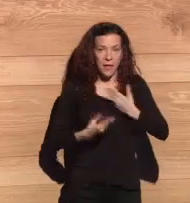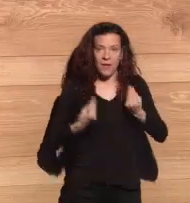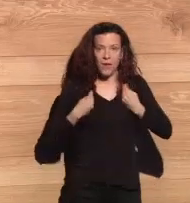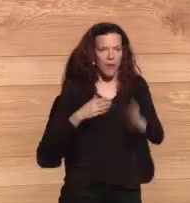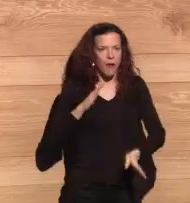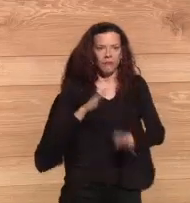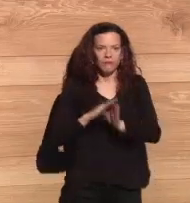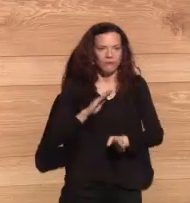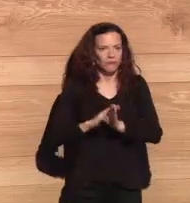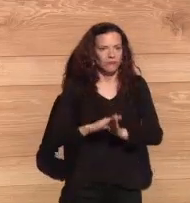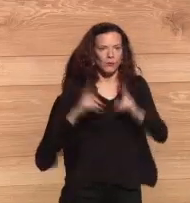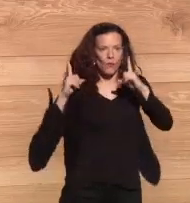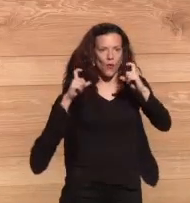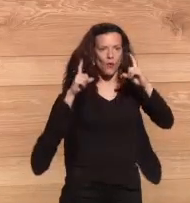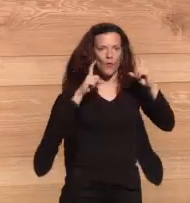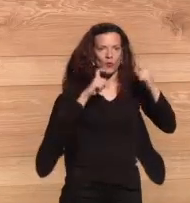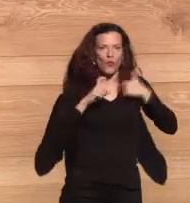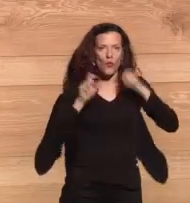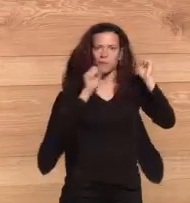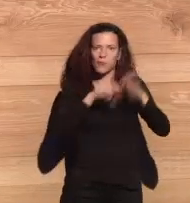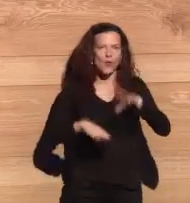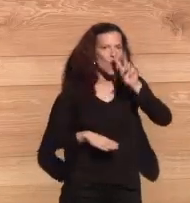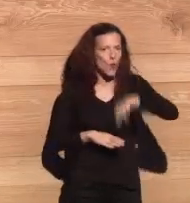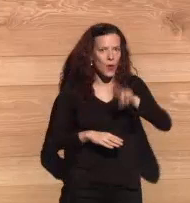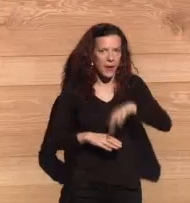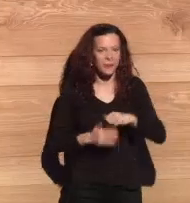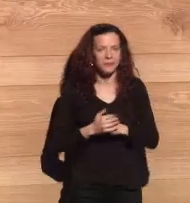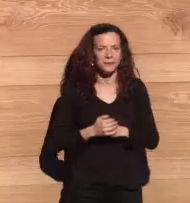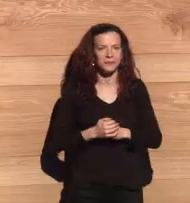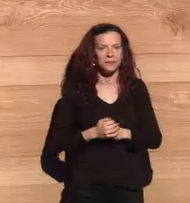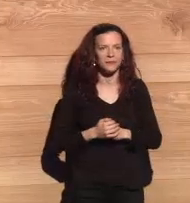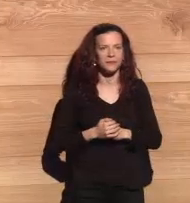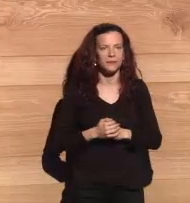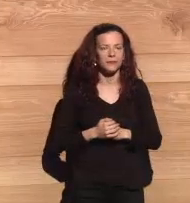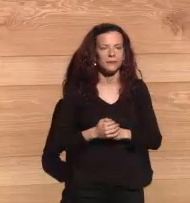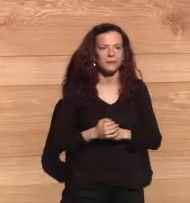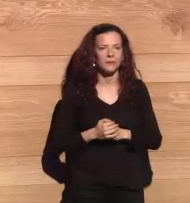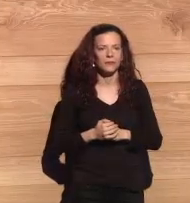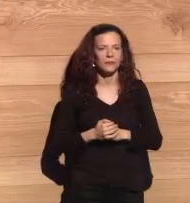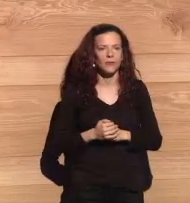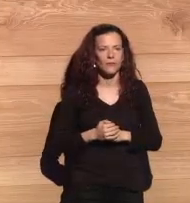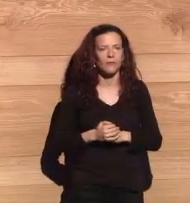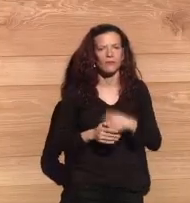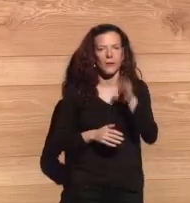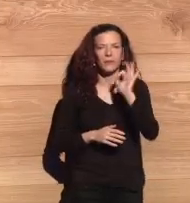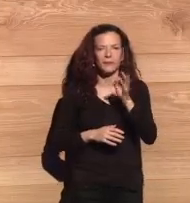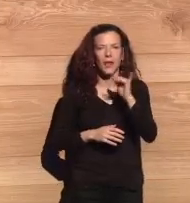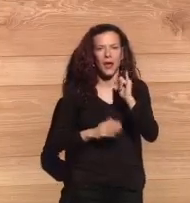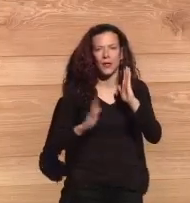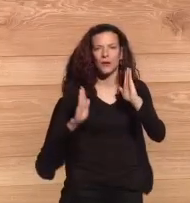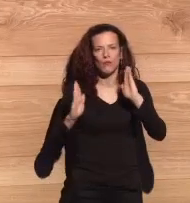dejado de hacer. Exacto. Que no he desistido. He habido momentos en